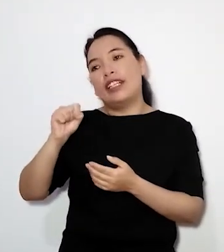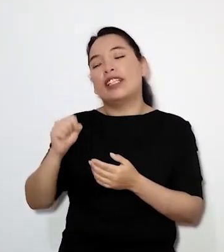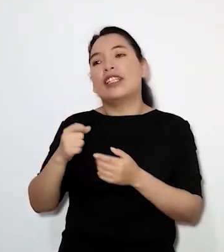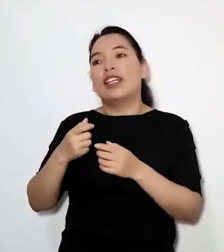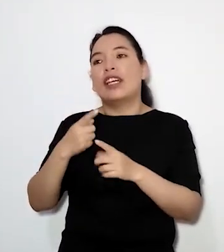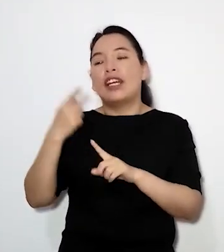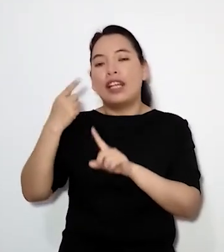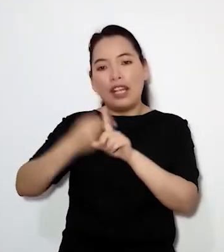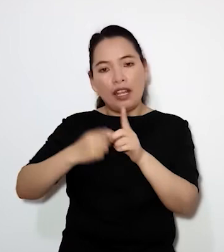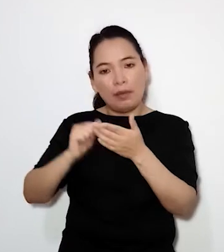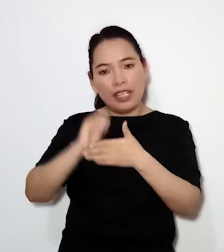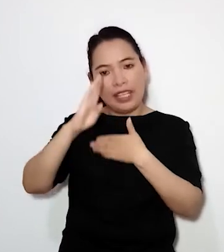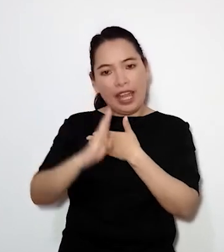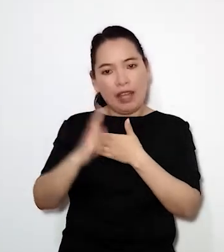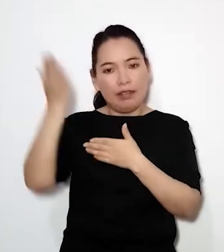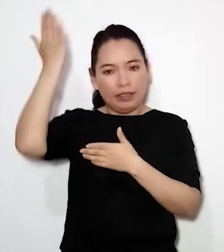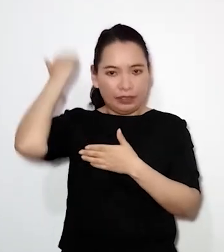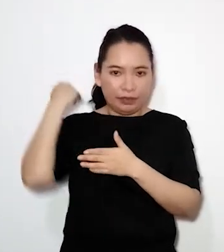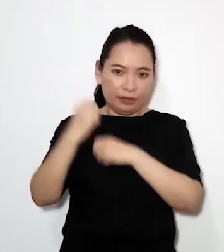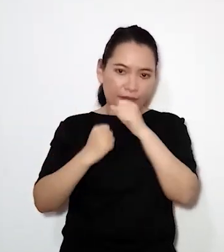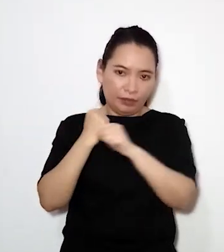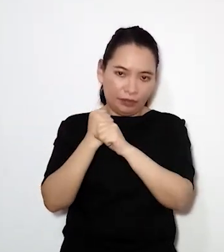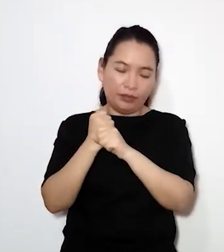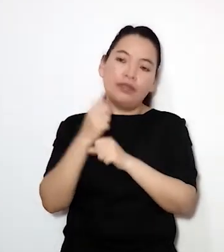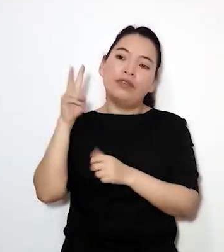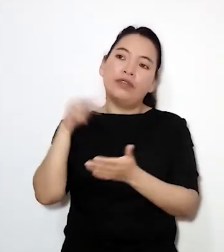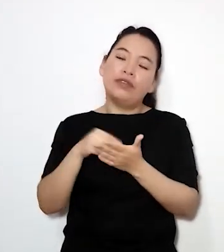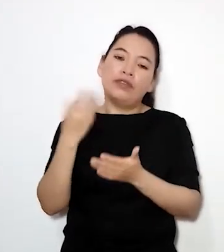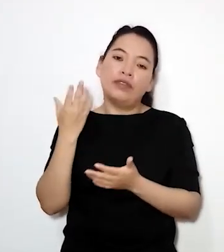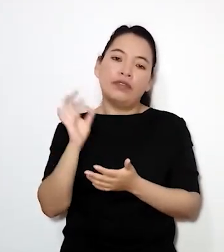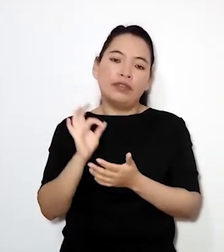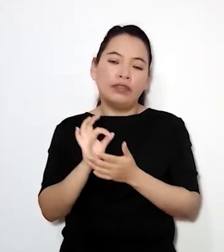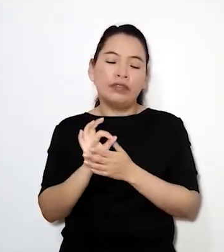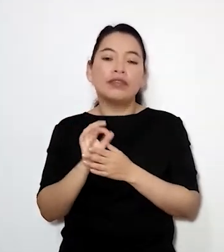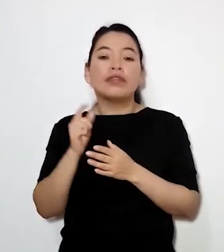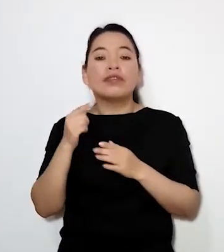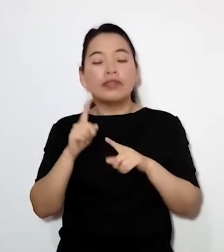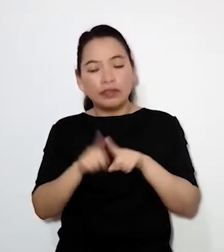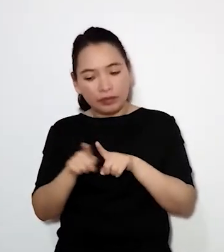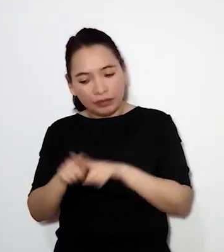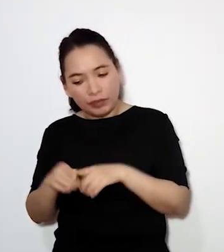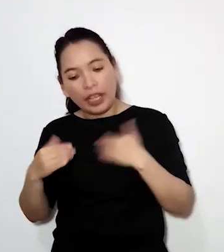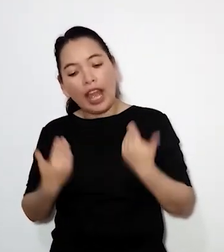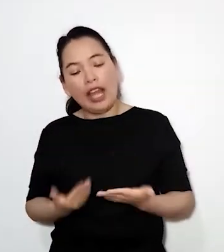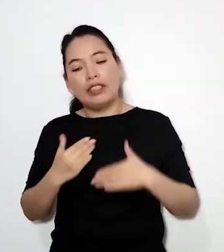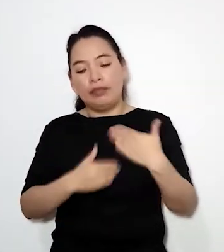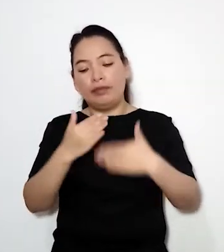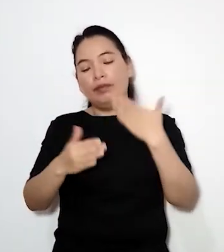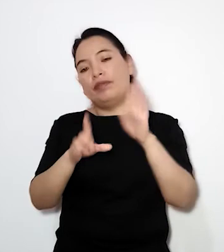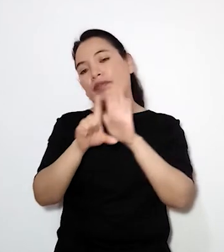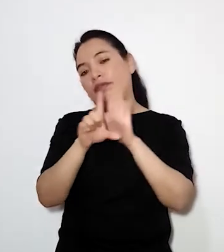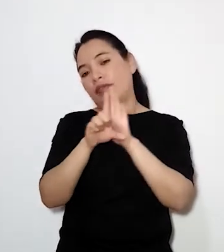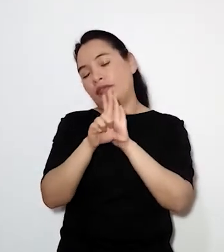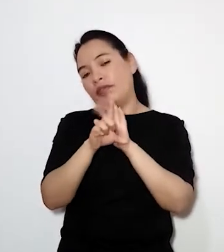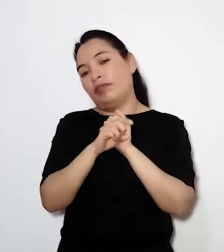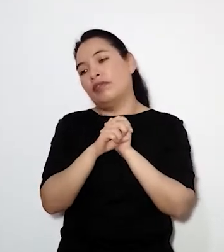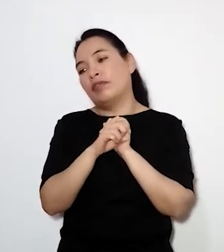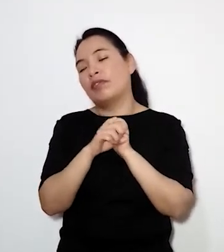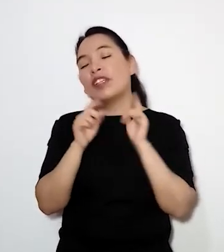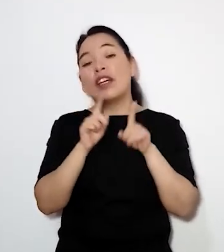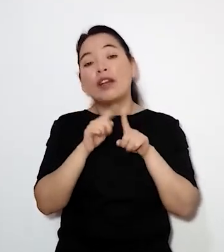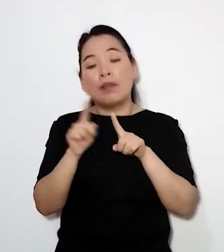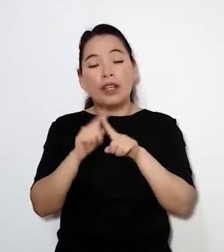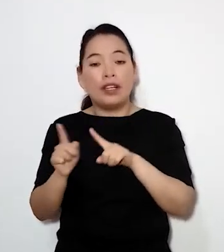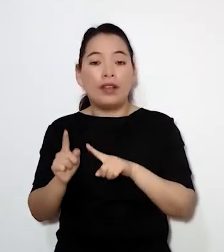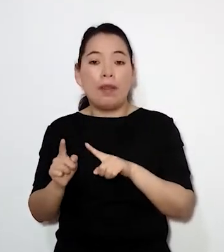y que hay también algunos avances en términos legislativos, como se ha mencionado ya, existen aún formas de